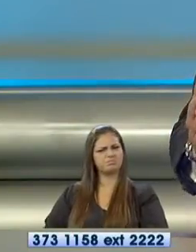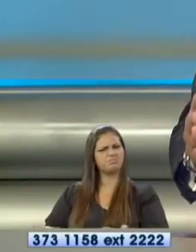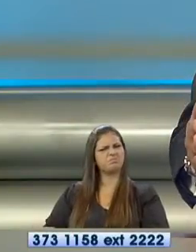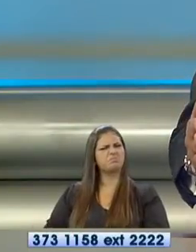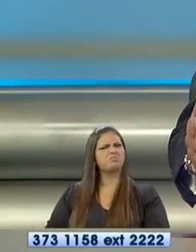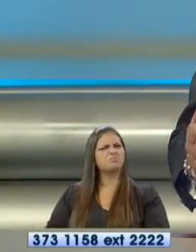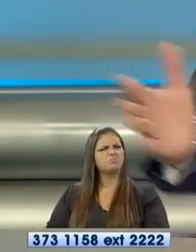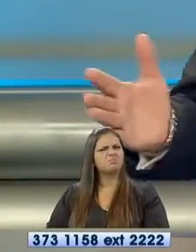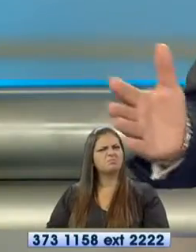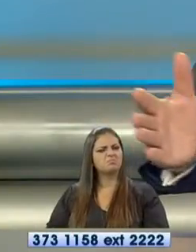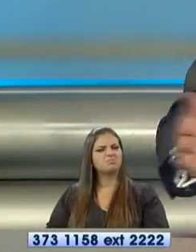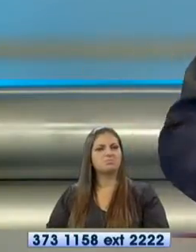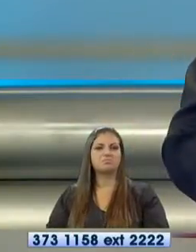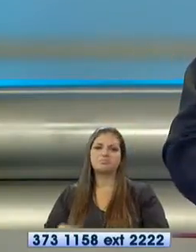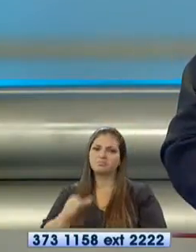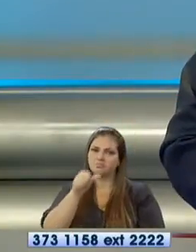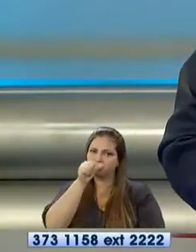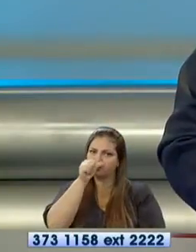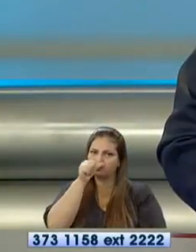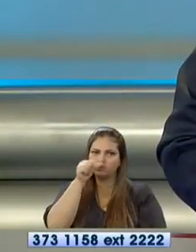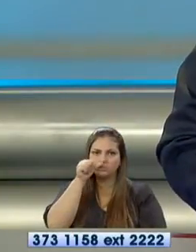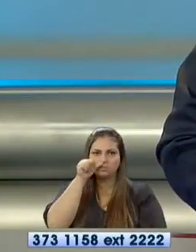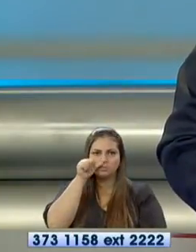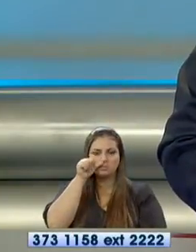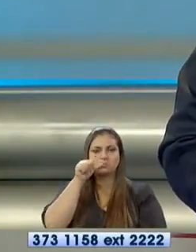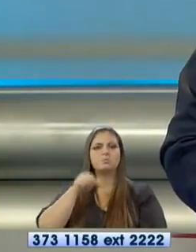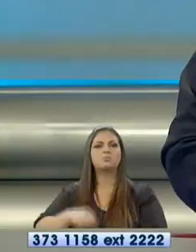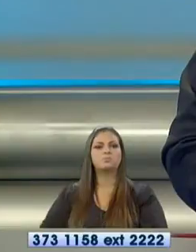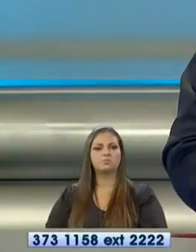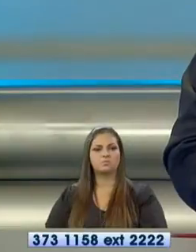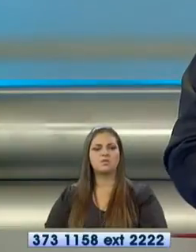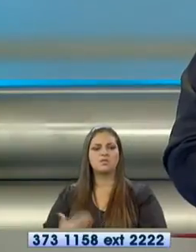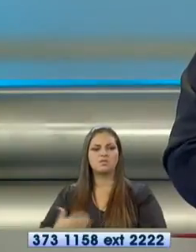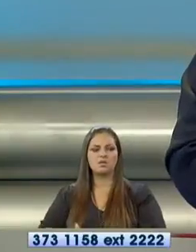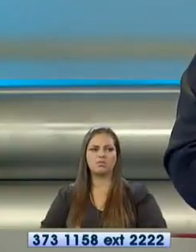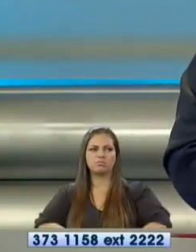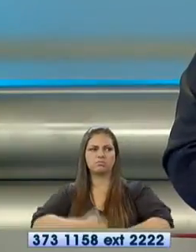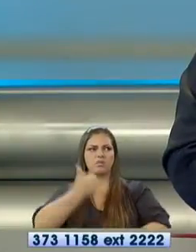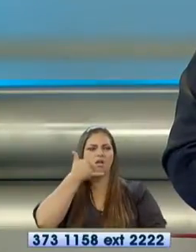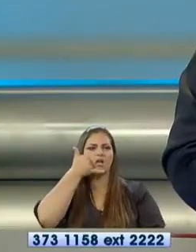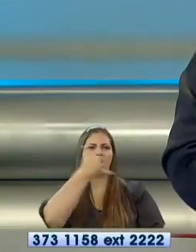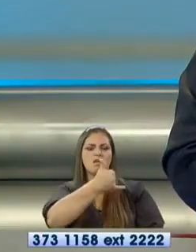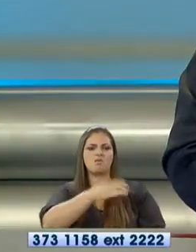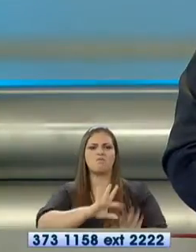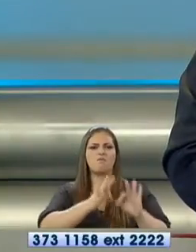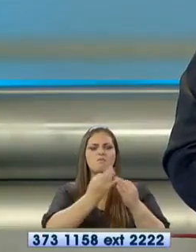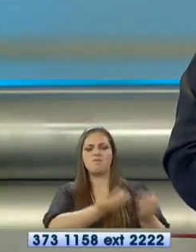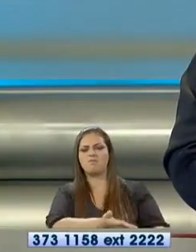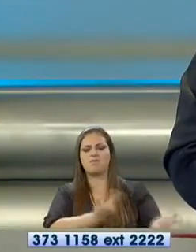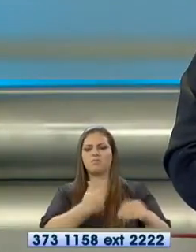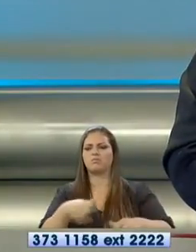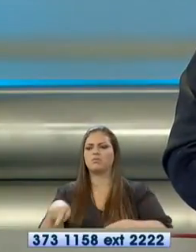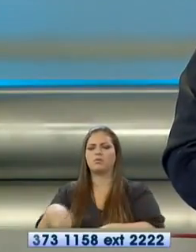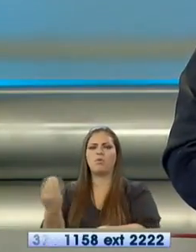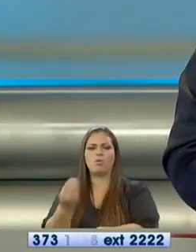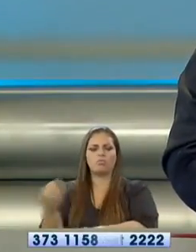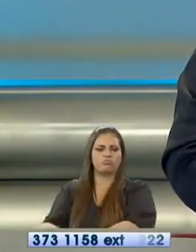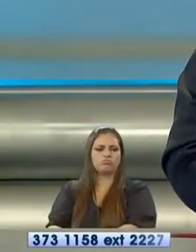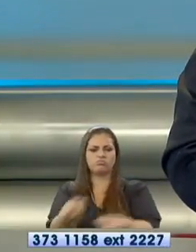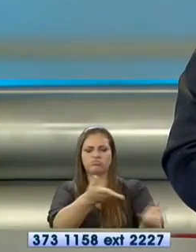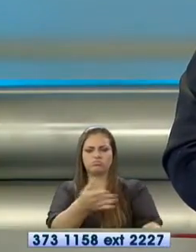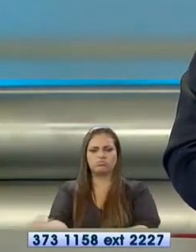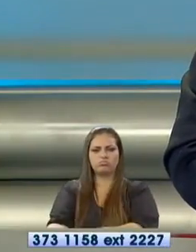a fiscalización? Droga. Los menores fueron entregados a sus padres. Las autoridades, de su parte,